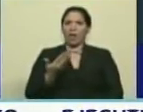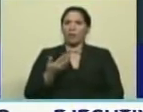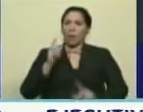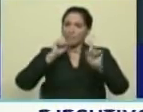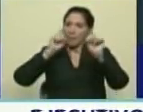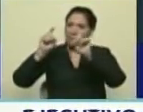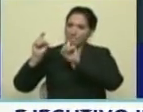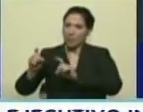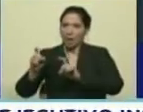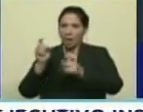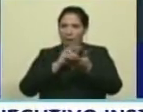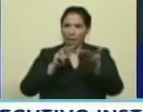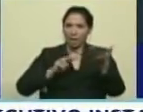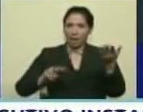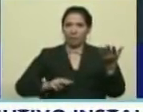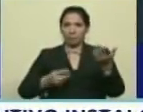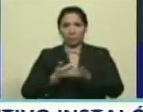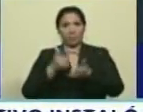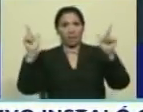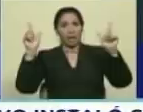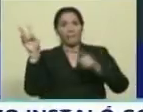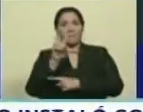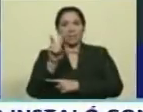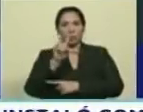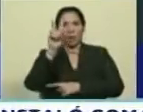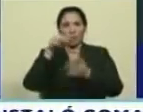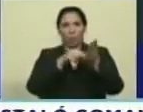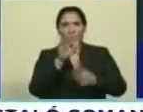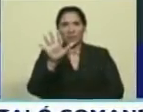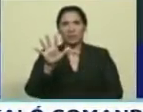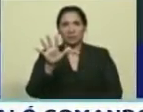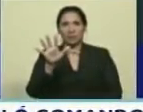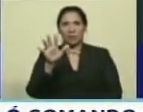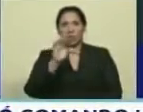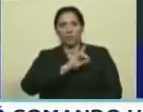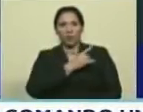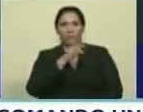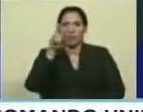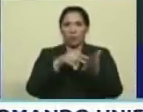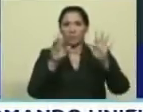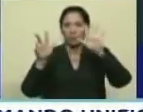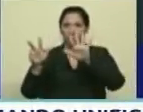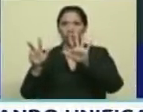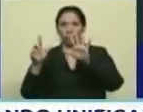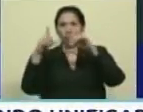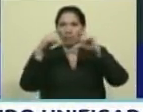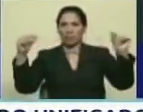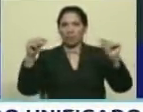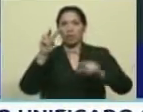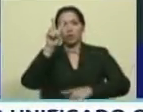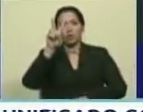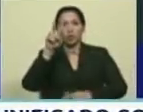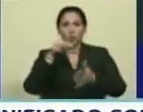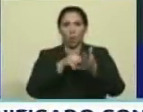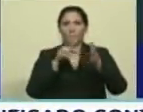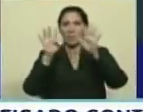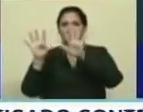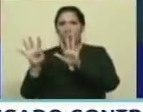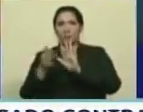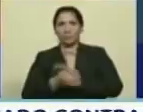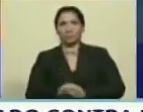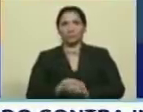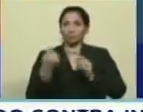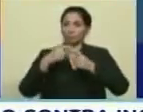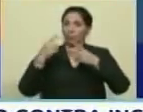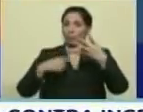libres de analfabetismo, Venezuela en 2005, Bolivia en 2008 y Nicaragua en 2009. Otros como